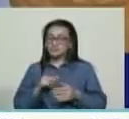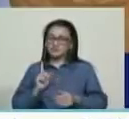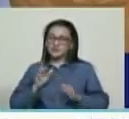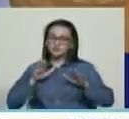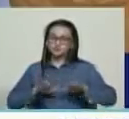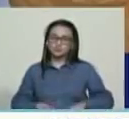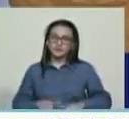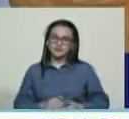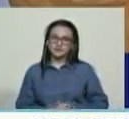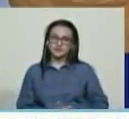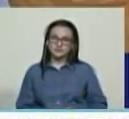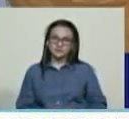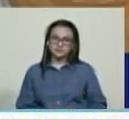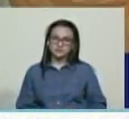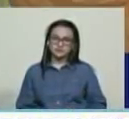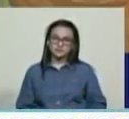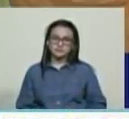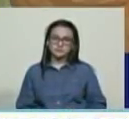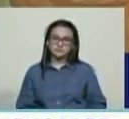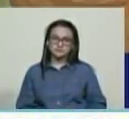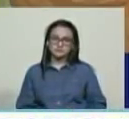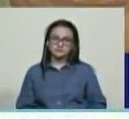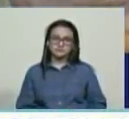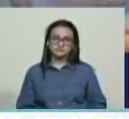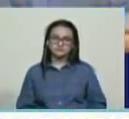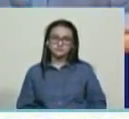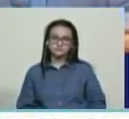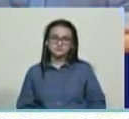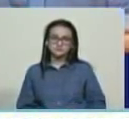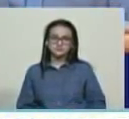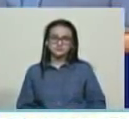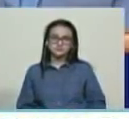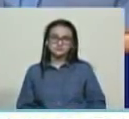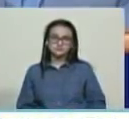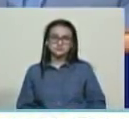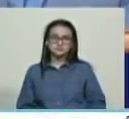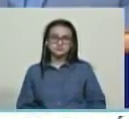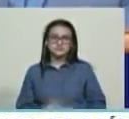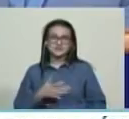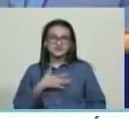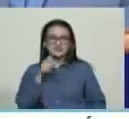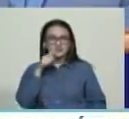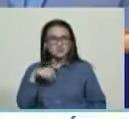acto. Qué alejado del sentir del pueblo.